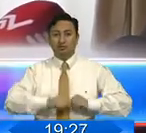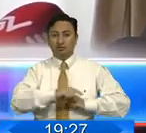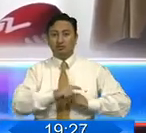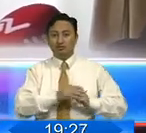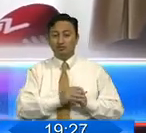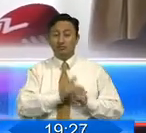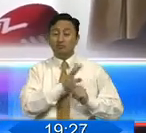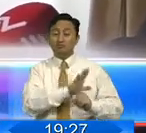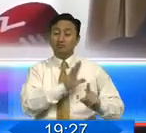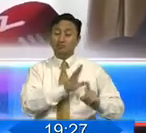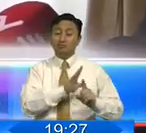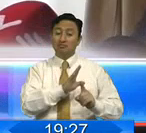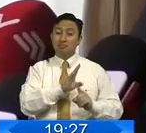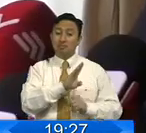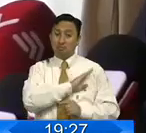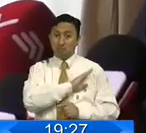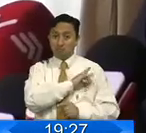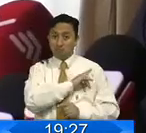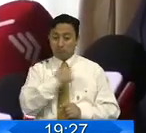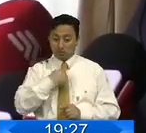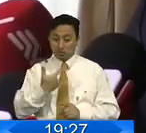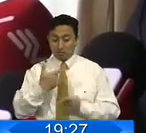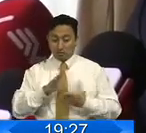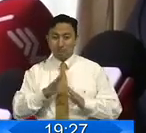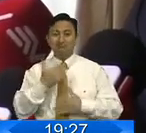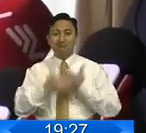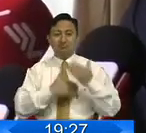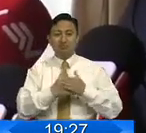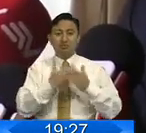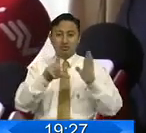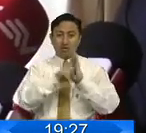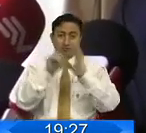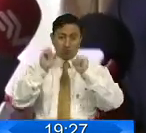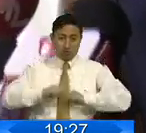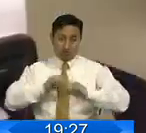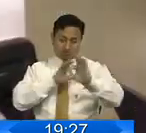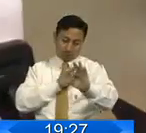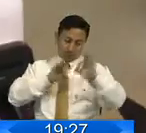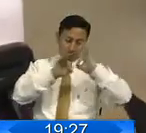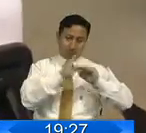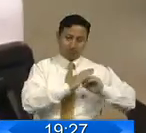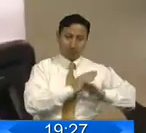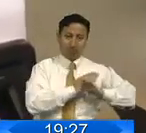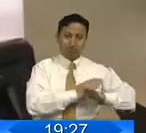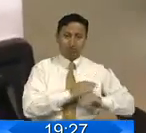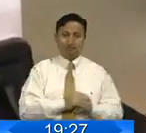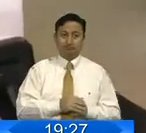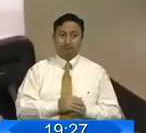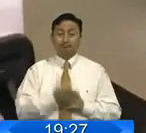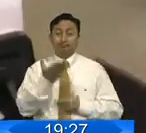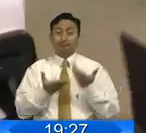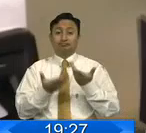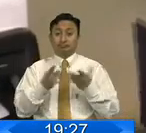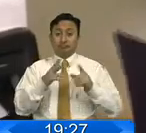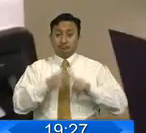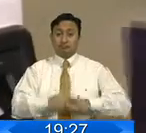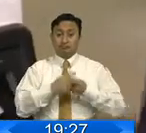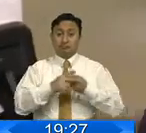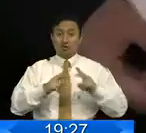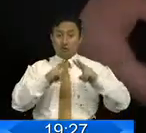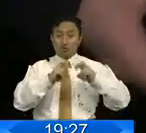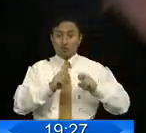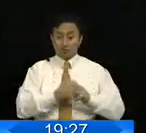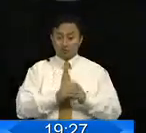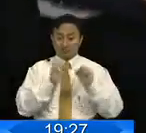de temeraria y maliciosa y nosotros iniciaremos las acciones que la ley nos permite para aquello. En caso de iniciarse el proceso legal, se lo haría como